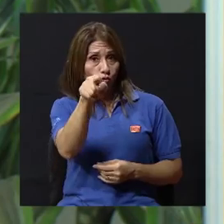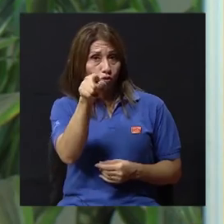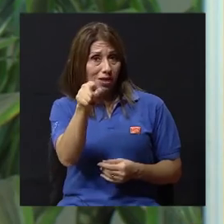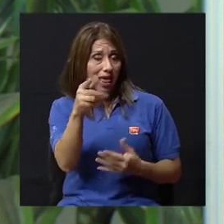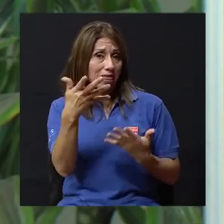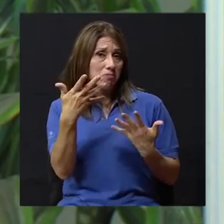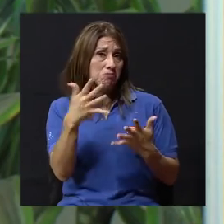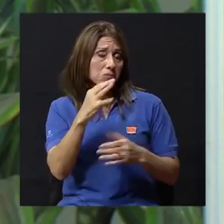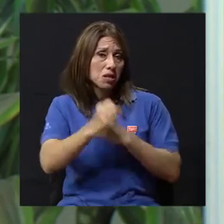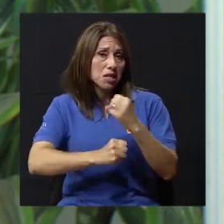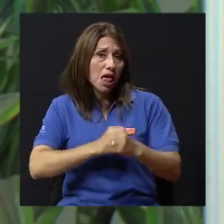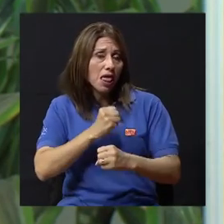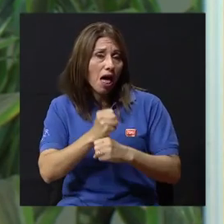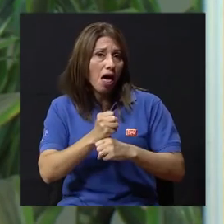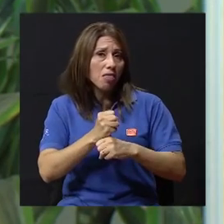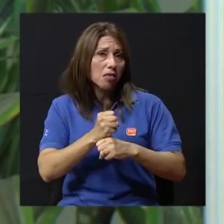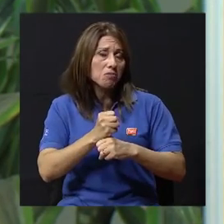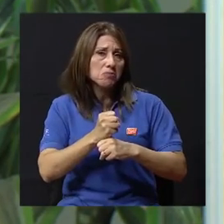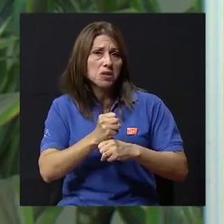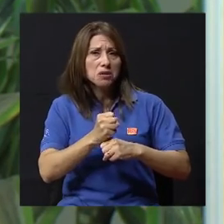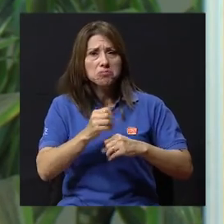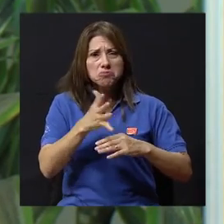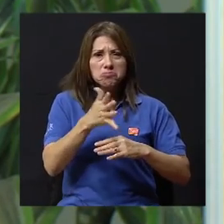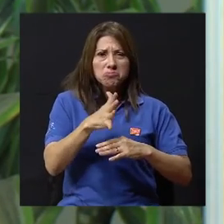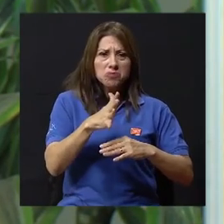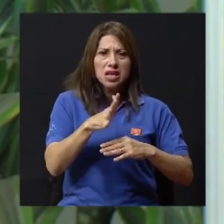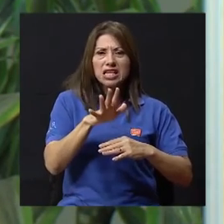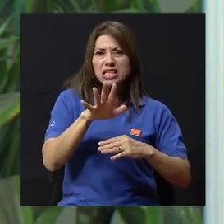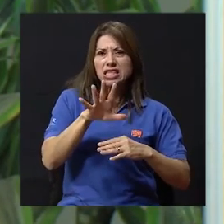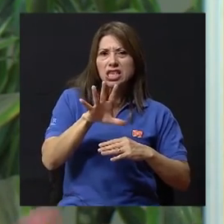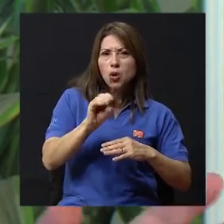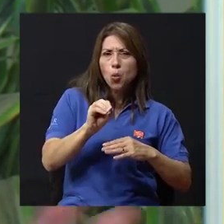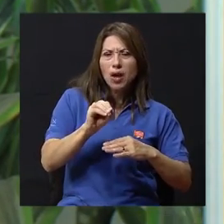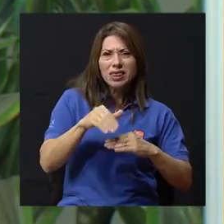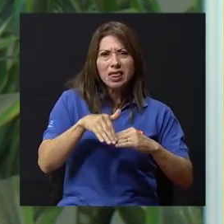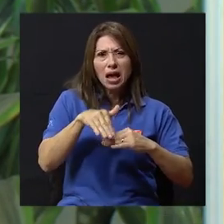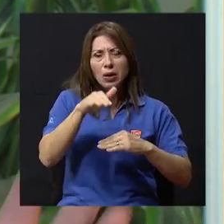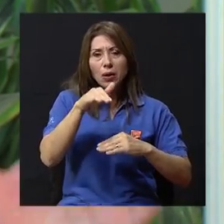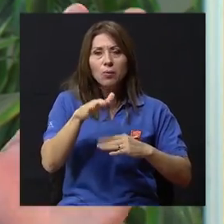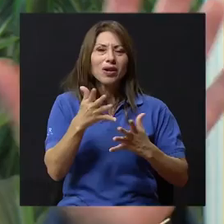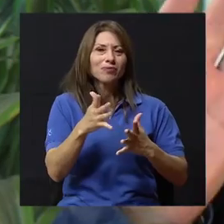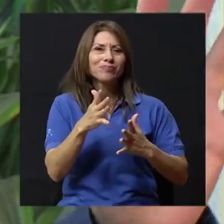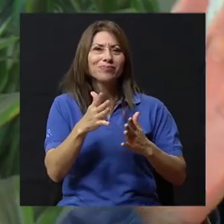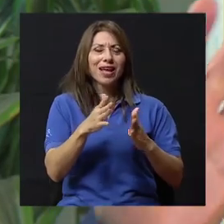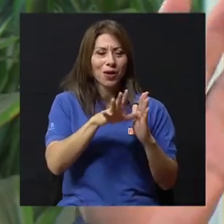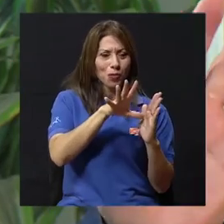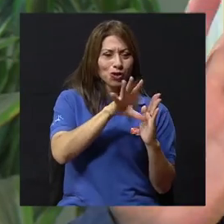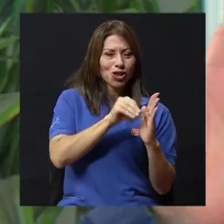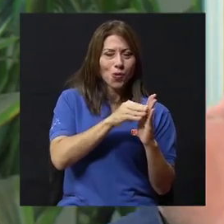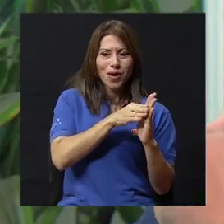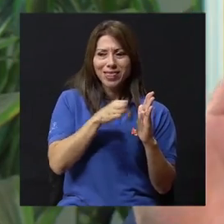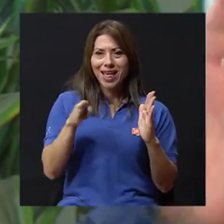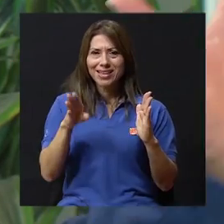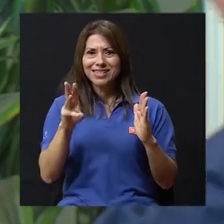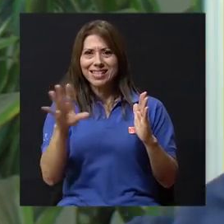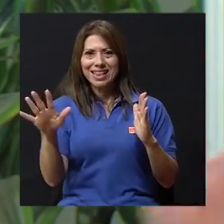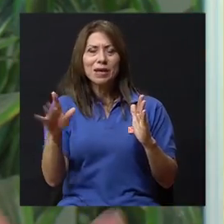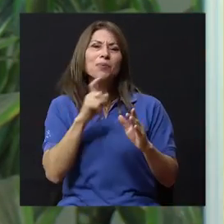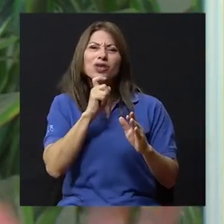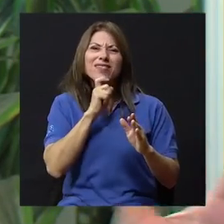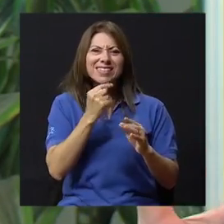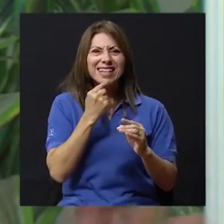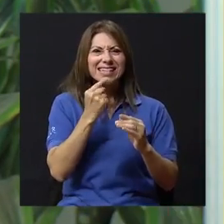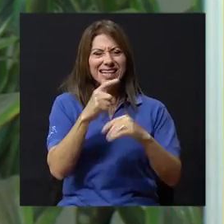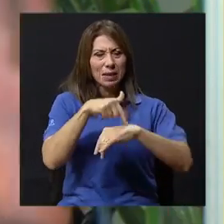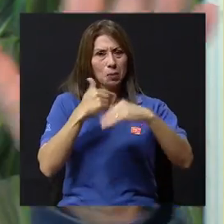edad para arriba de los 50, que anda entre los, pongamos los 50 y 65, es muy difícil poner estos periodos, alguna gente lo vivía